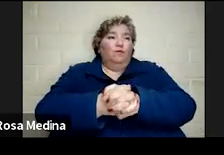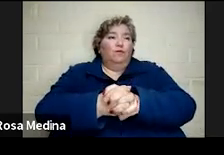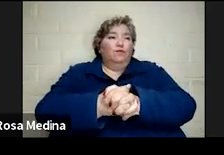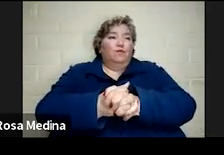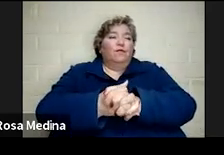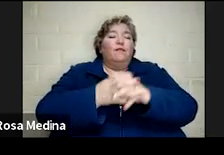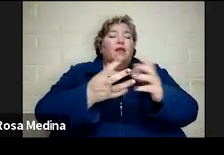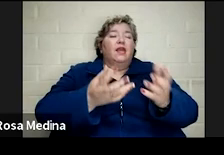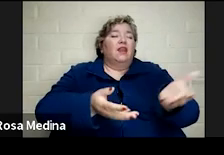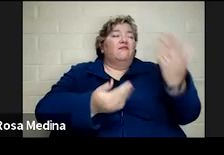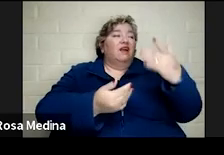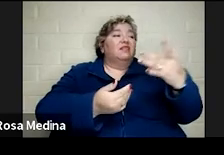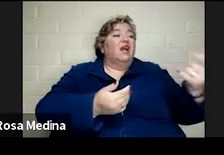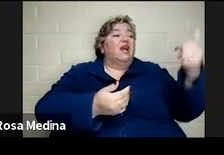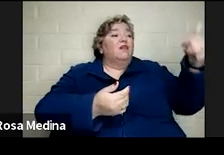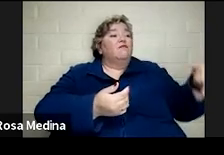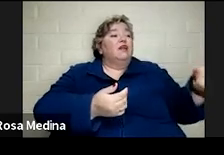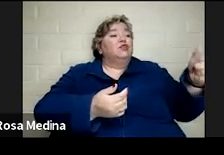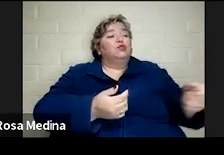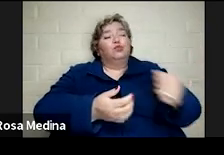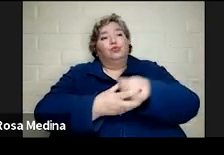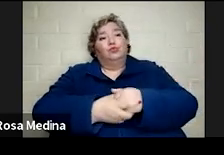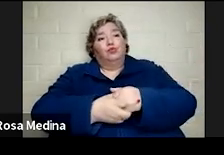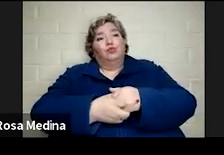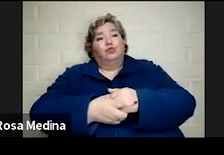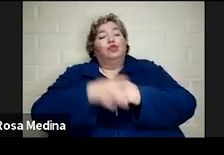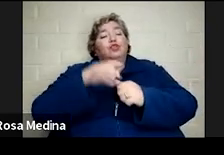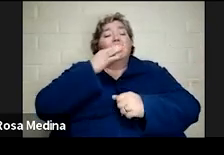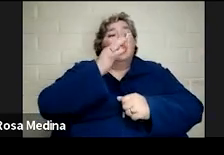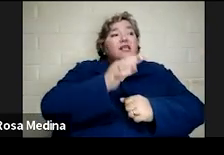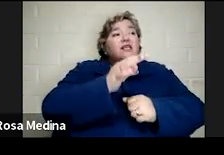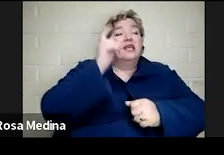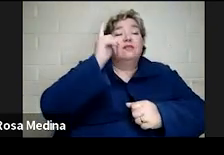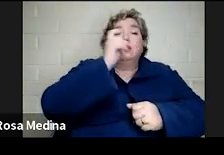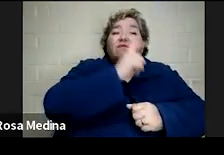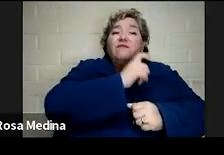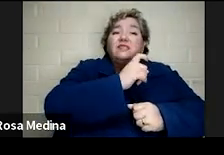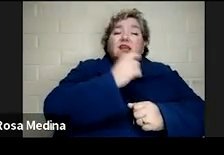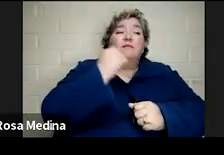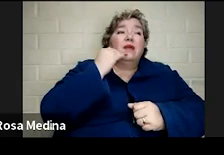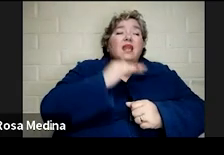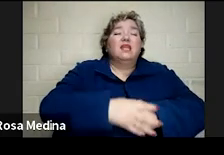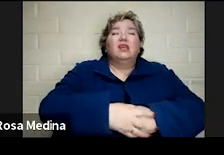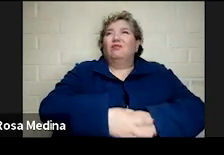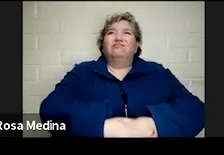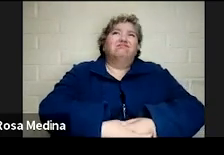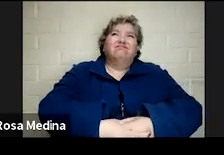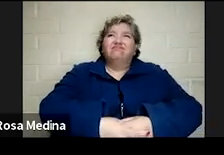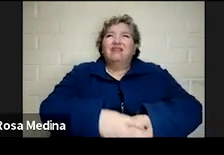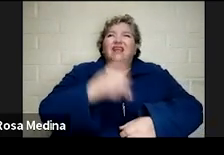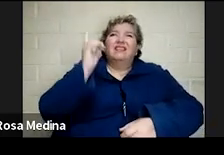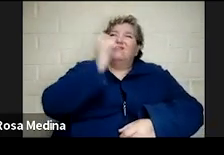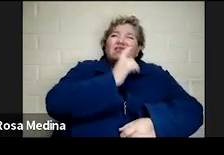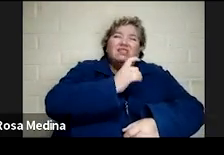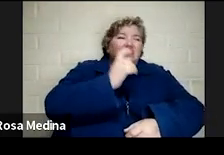el vaso de la mesa y llévalo a la cocina. Como que un niño preescolar que tenga dificultad en eso, en entender esa instrucción, uno tendría que